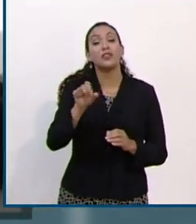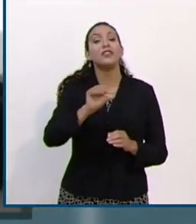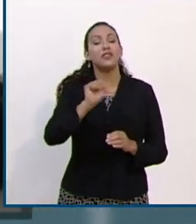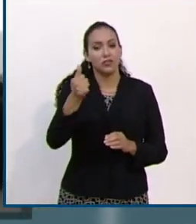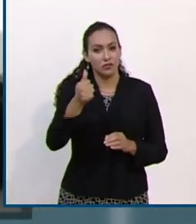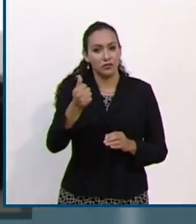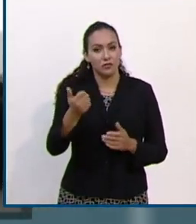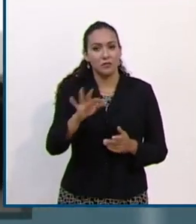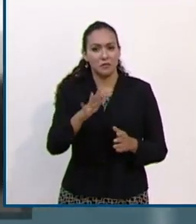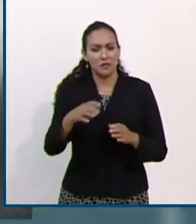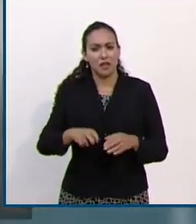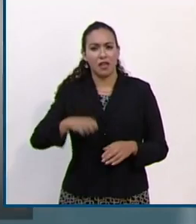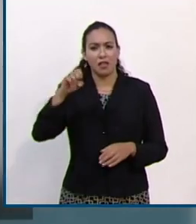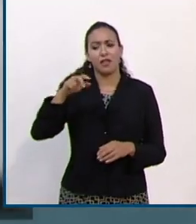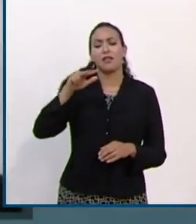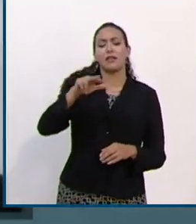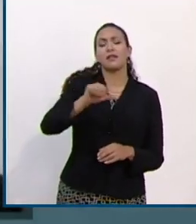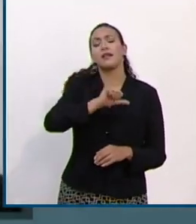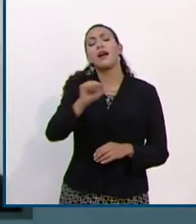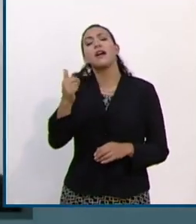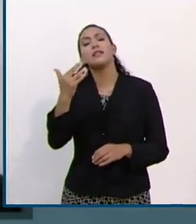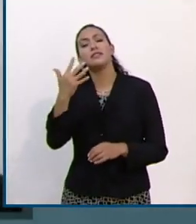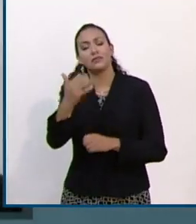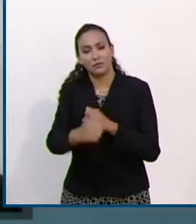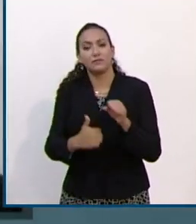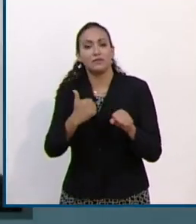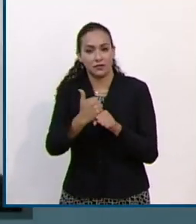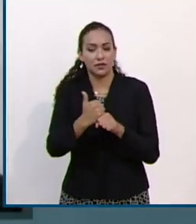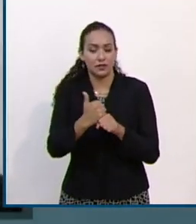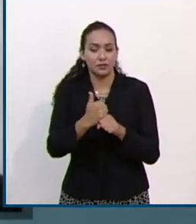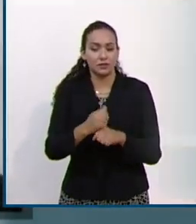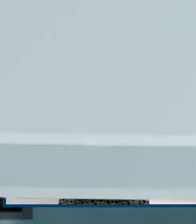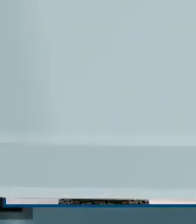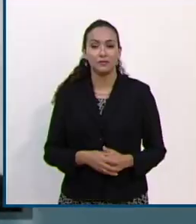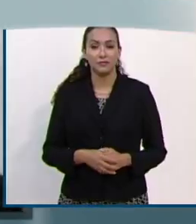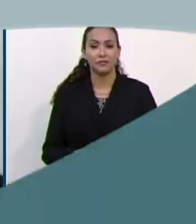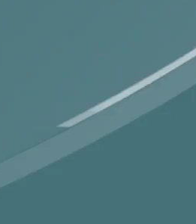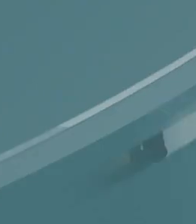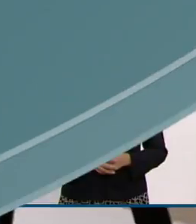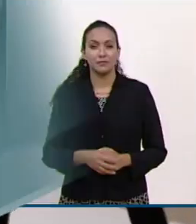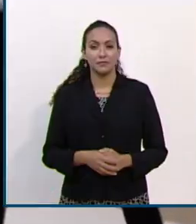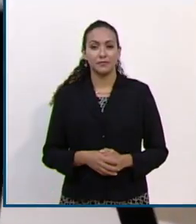en un rango de los 18 a los 50 años.